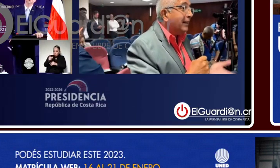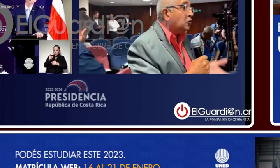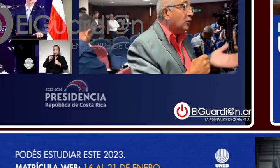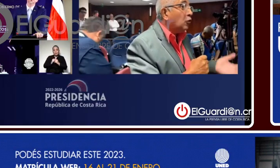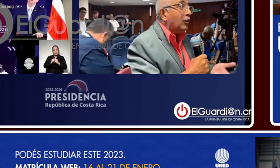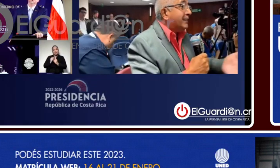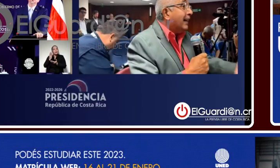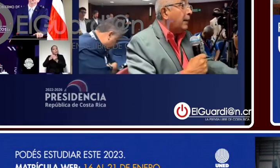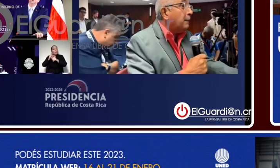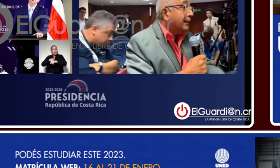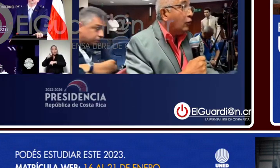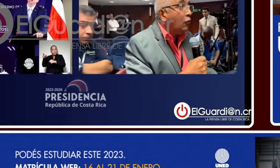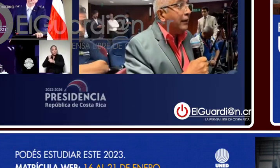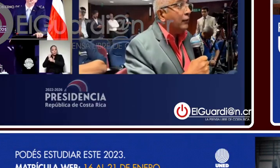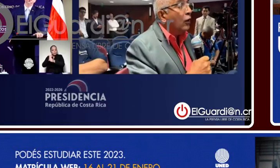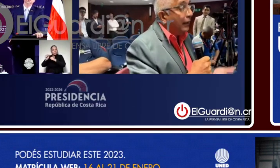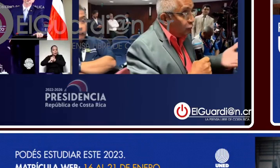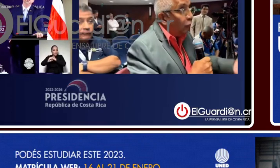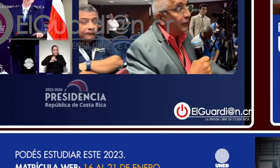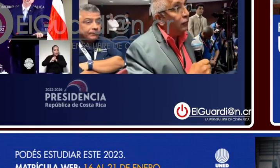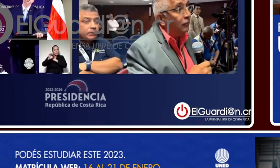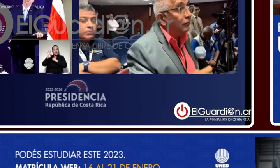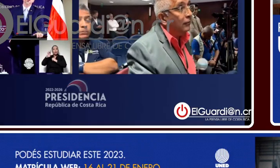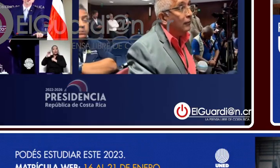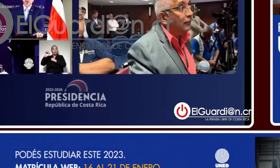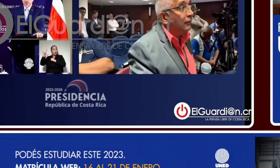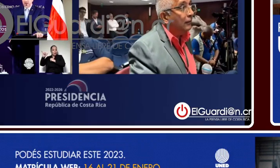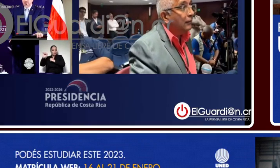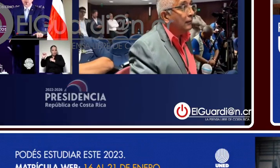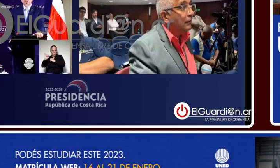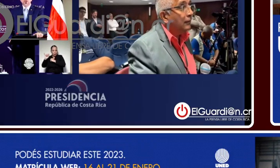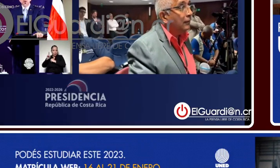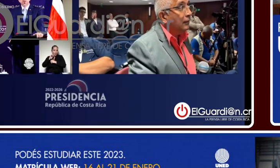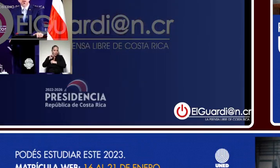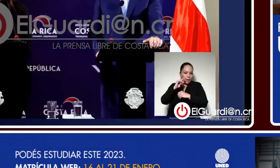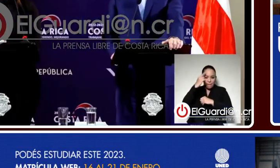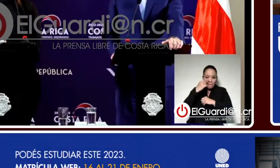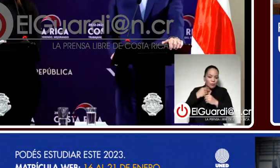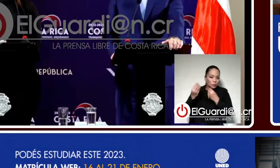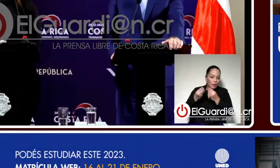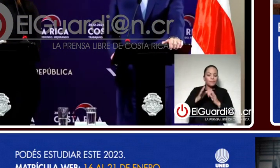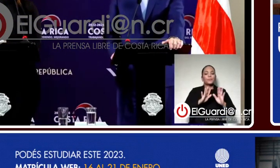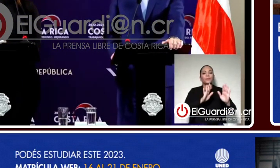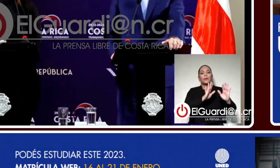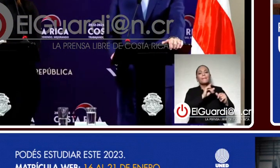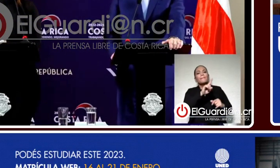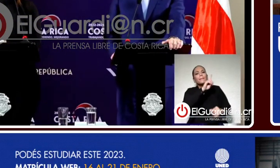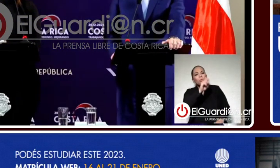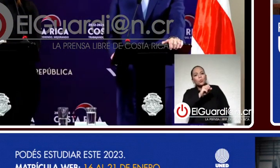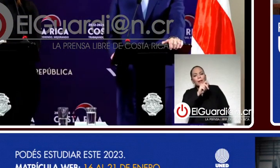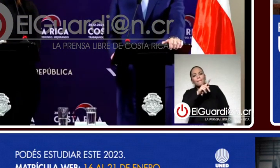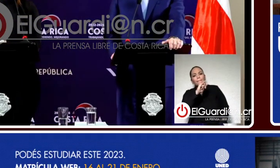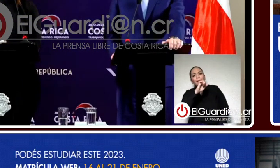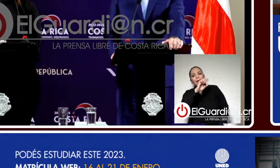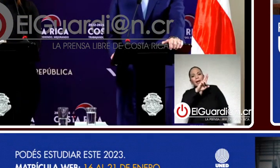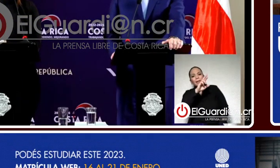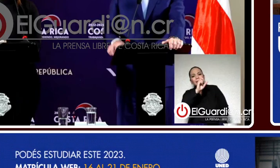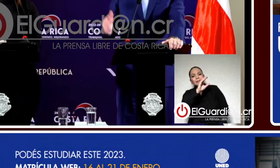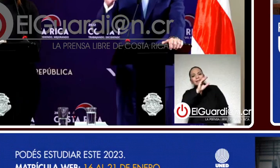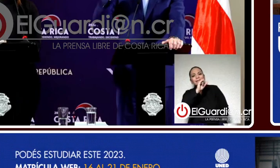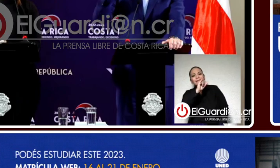momento hayan hecho de troll, está en campaña o ahora en su gobierno? Vamos a ver, doña Pilar Cisneros es troll.